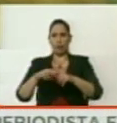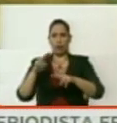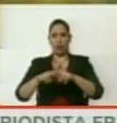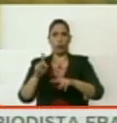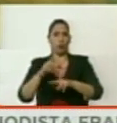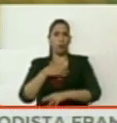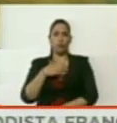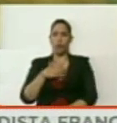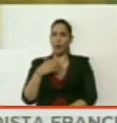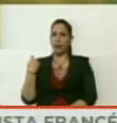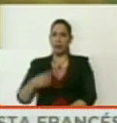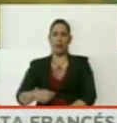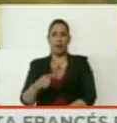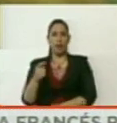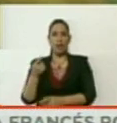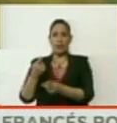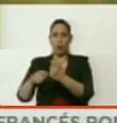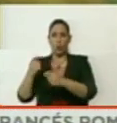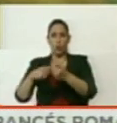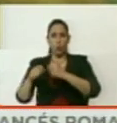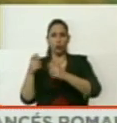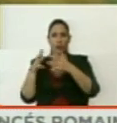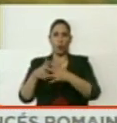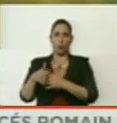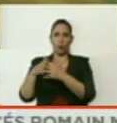ningún tipo de negocio con los Estados Unidos.